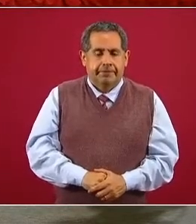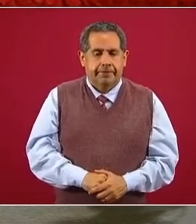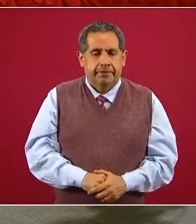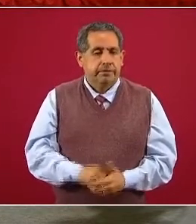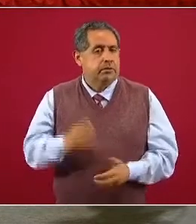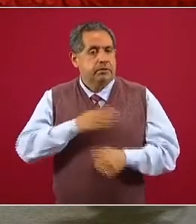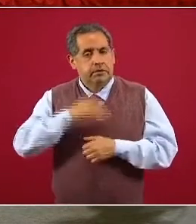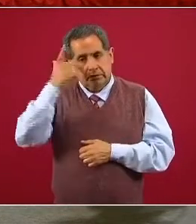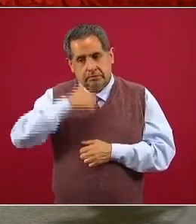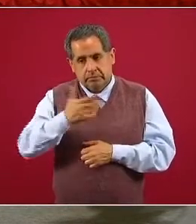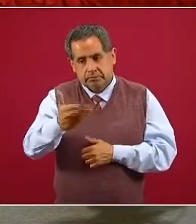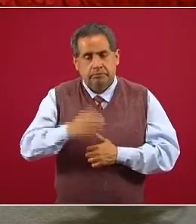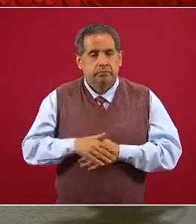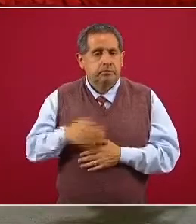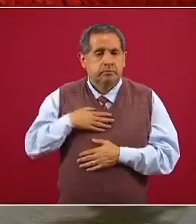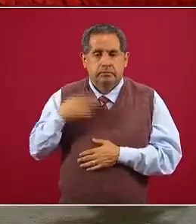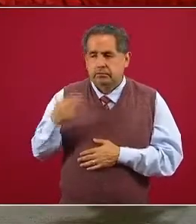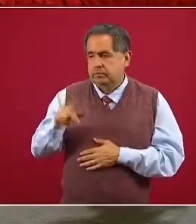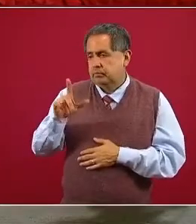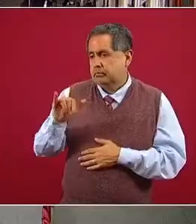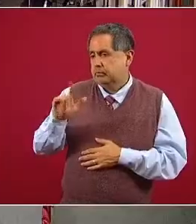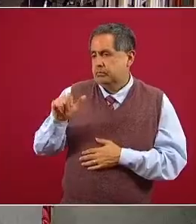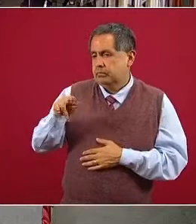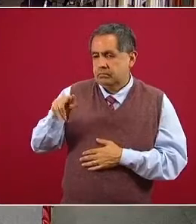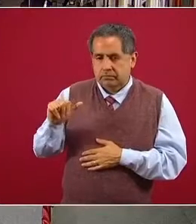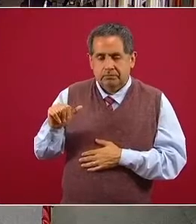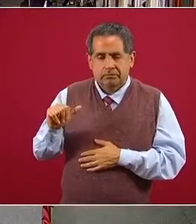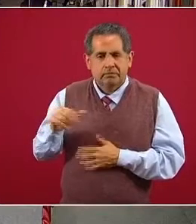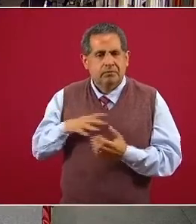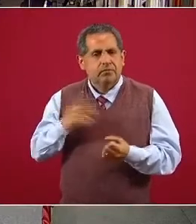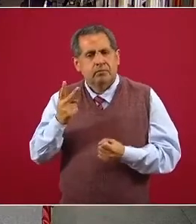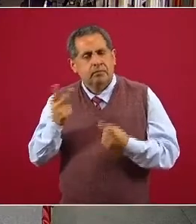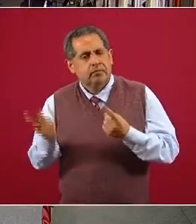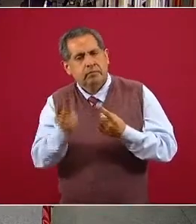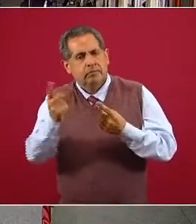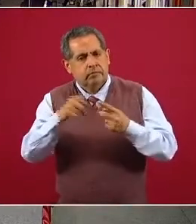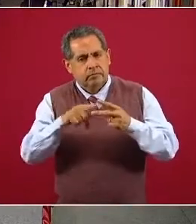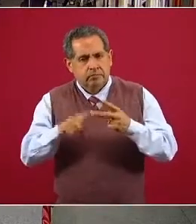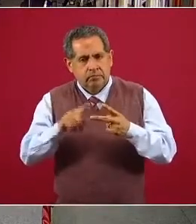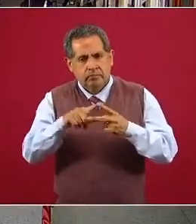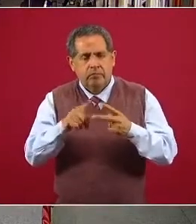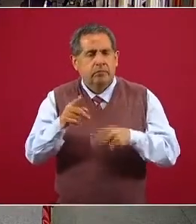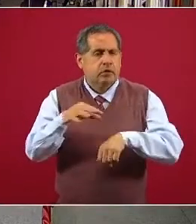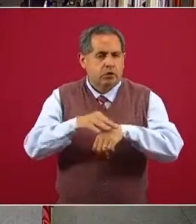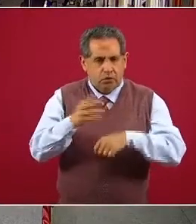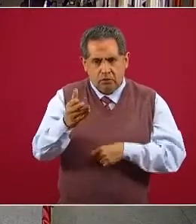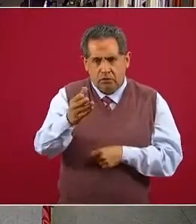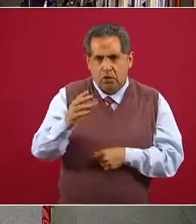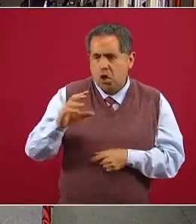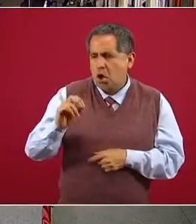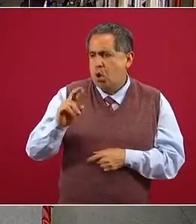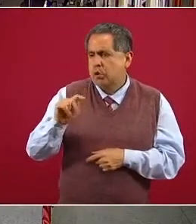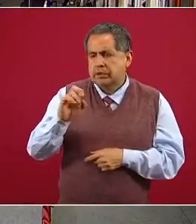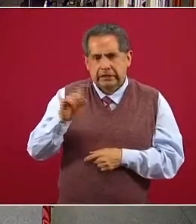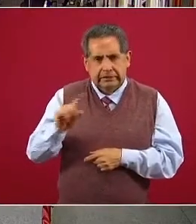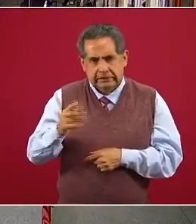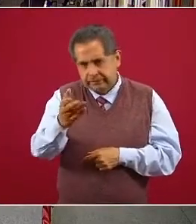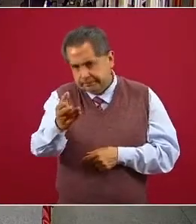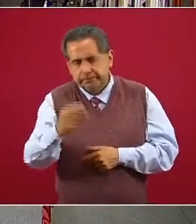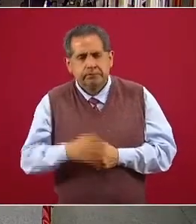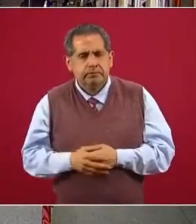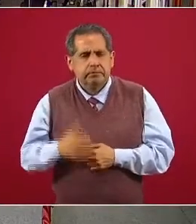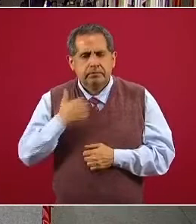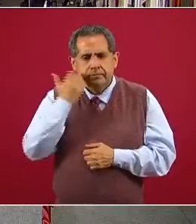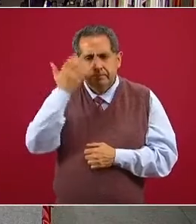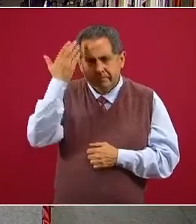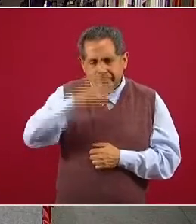buenas noches y yo no nuble de pulso saludable tengo dos preguntas la primera doctor cortes me gustaría